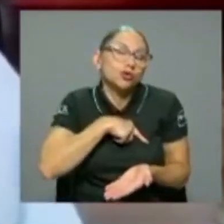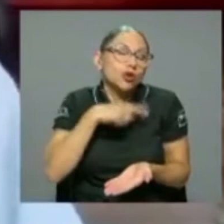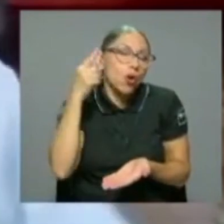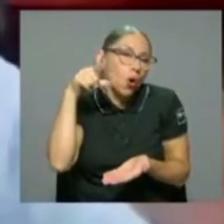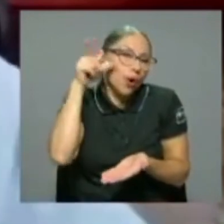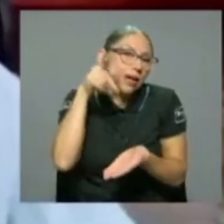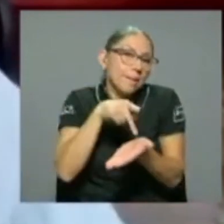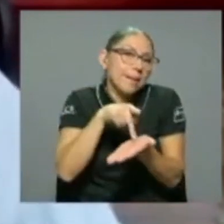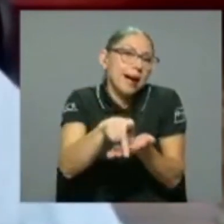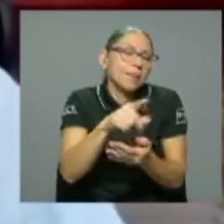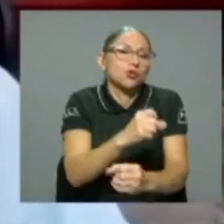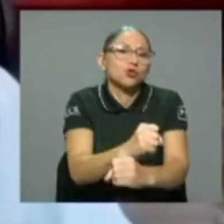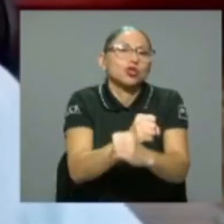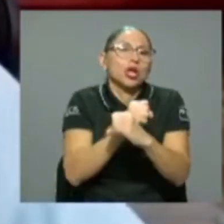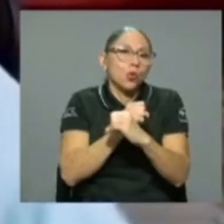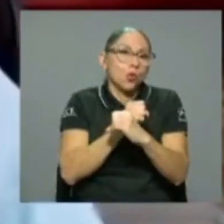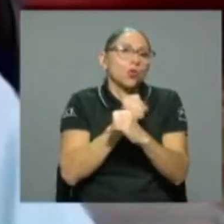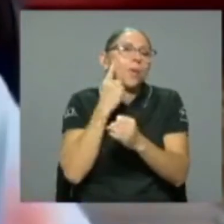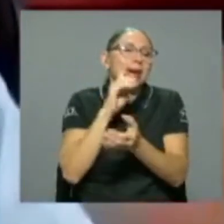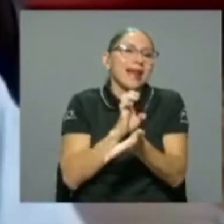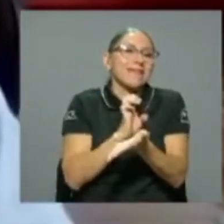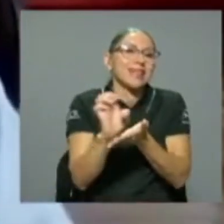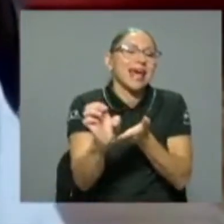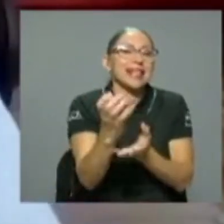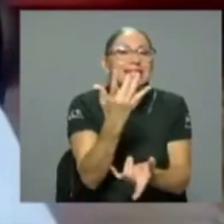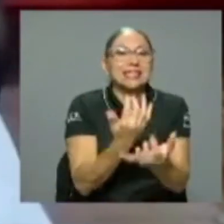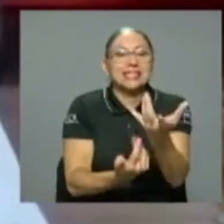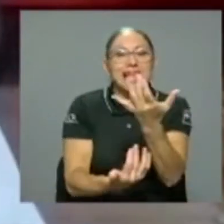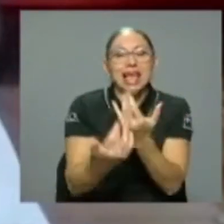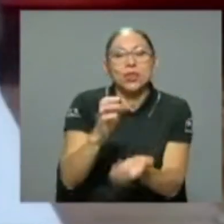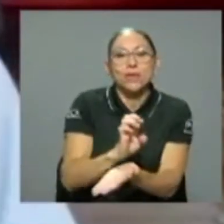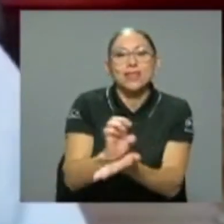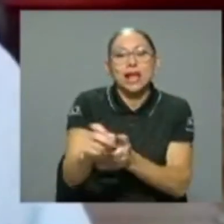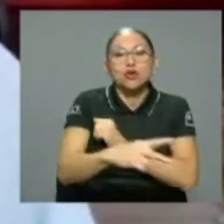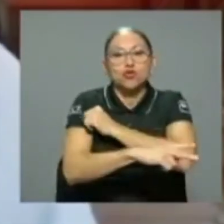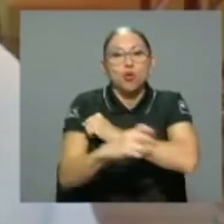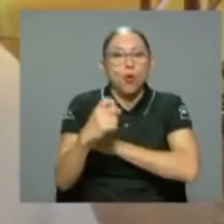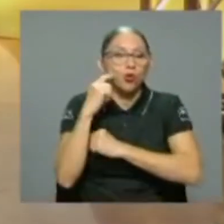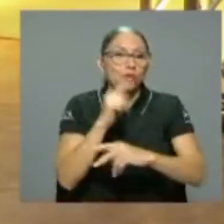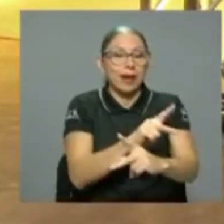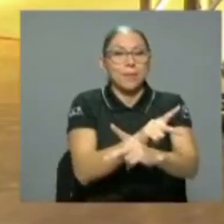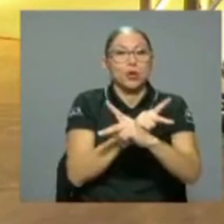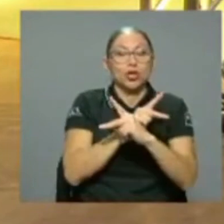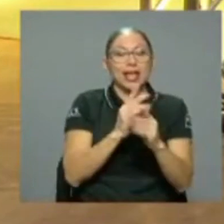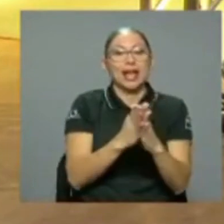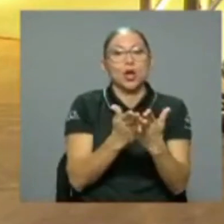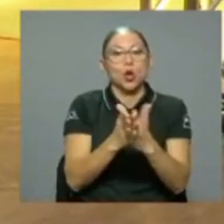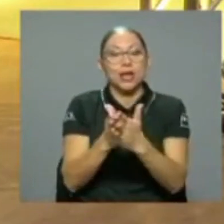incendio, contra robos, esas cosas para proteger los libros